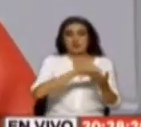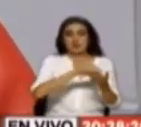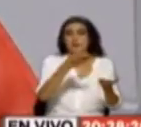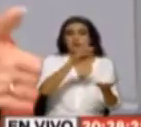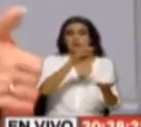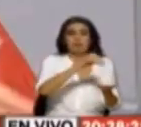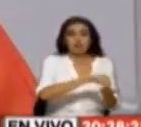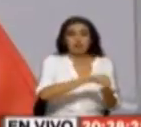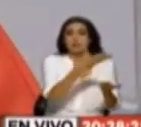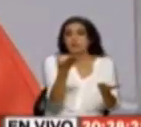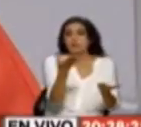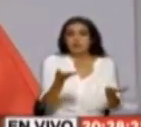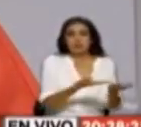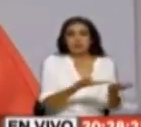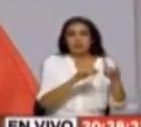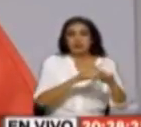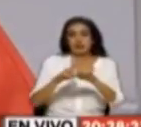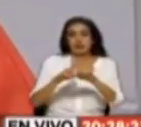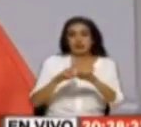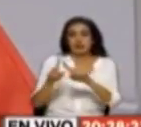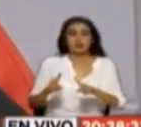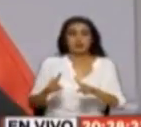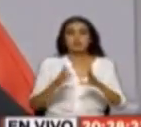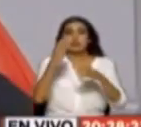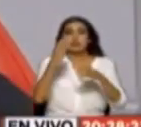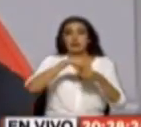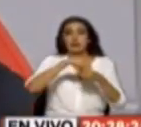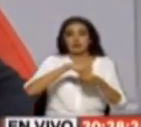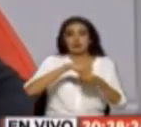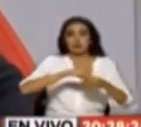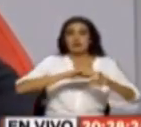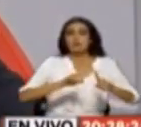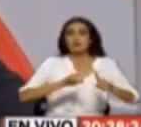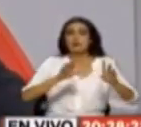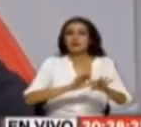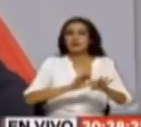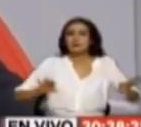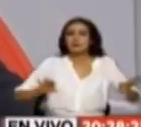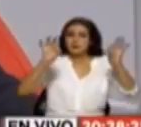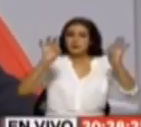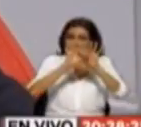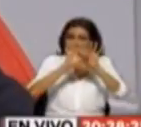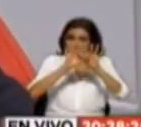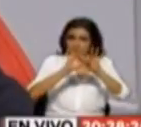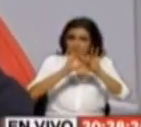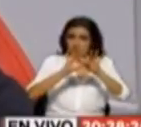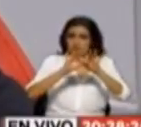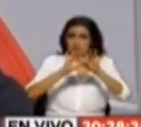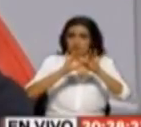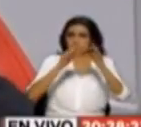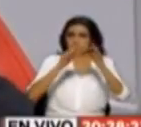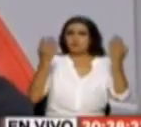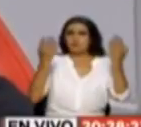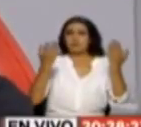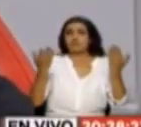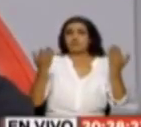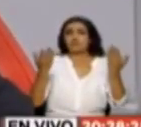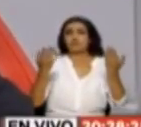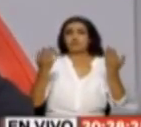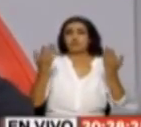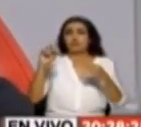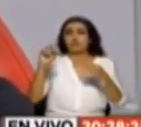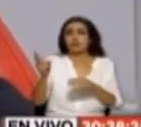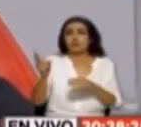miles y miles de socios de las distintas cooperativas de ahorro y crédito. Pero, ¿qué es lo importante? Dentro de uno de los componentes o